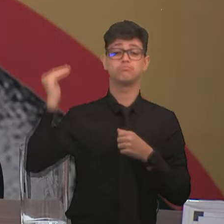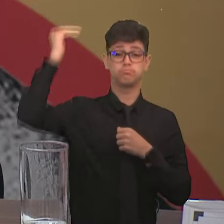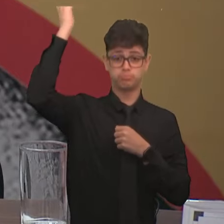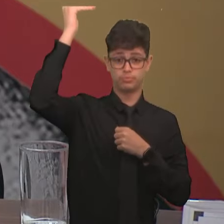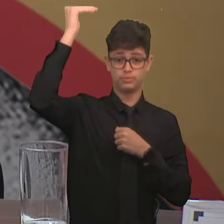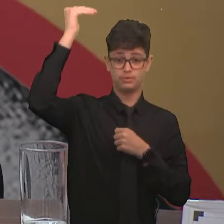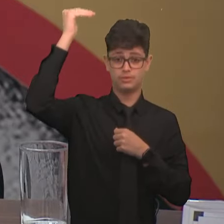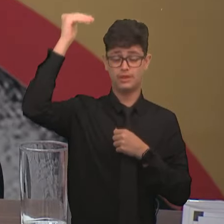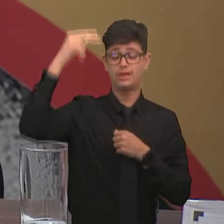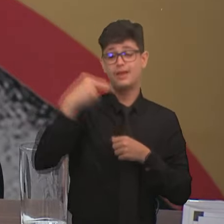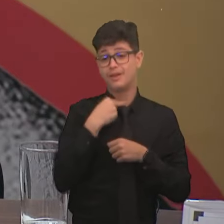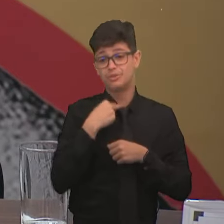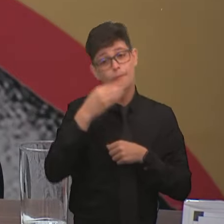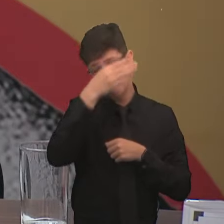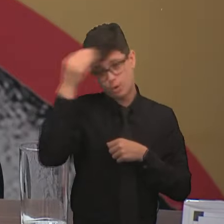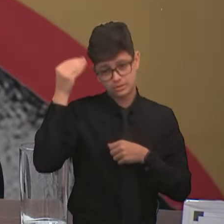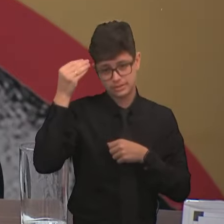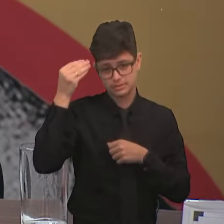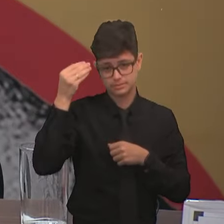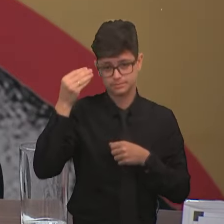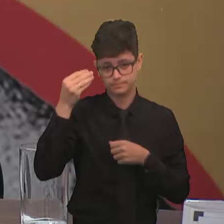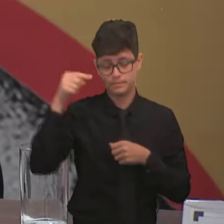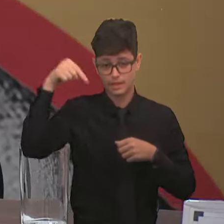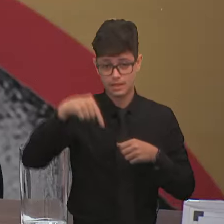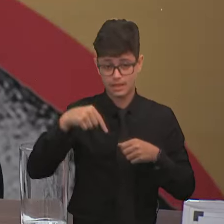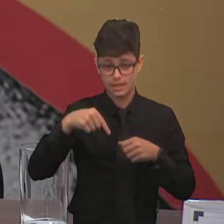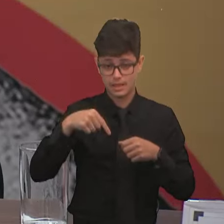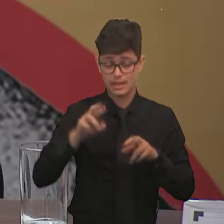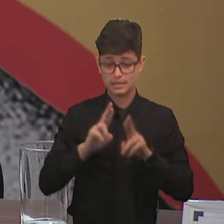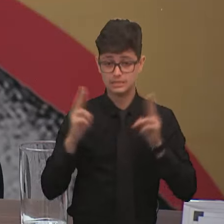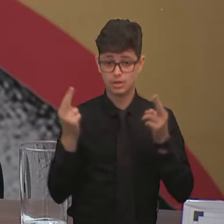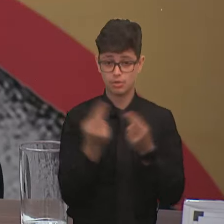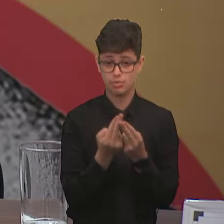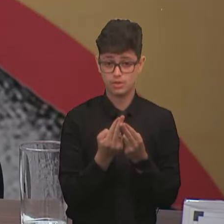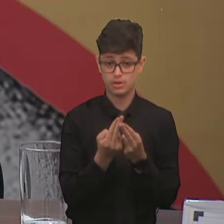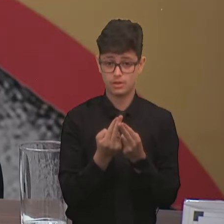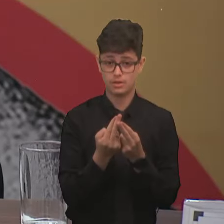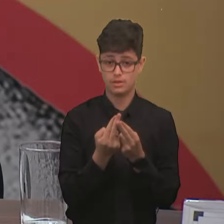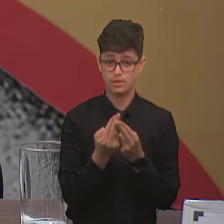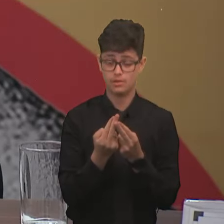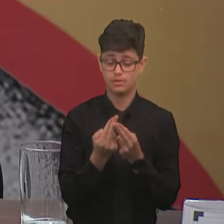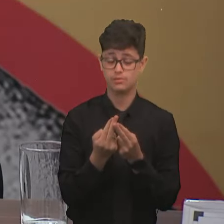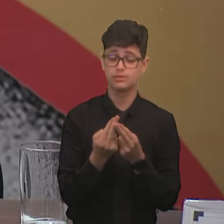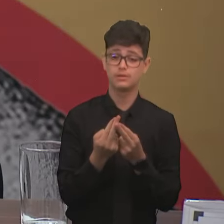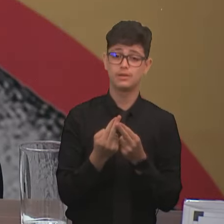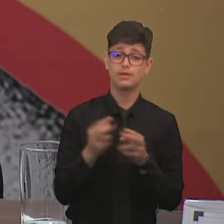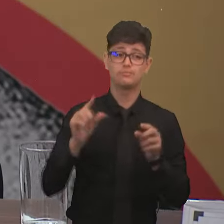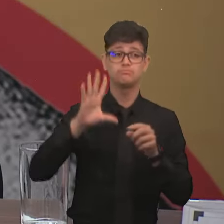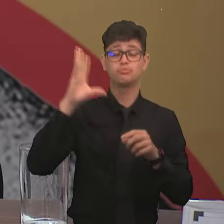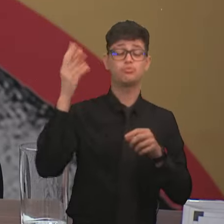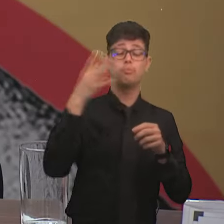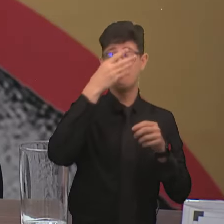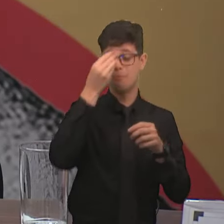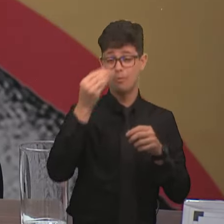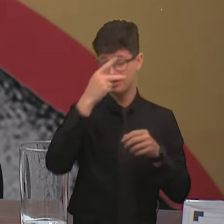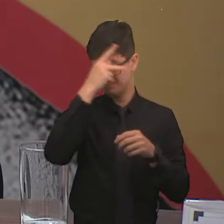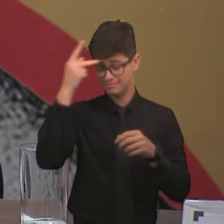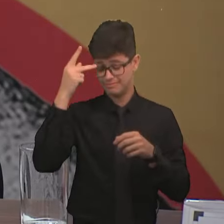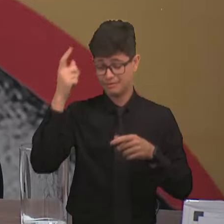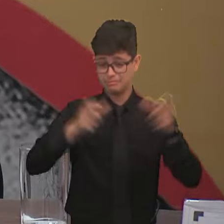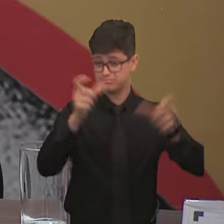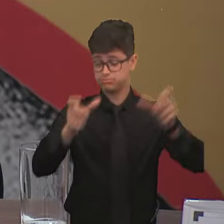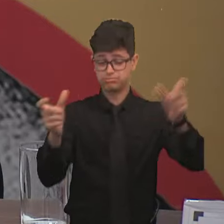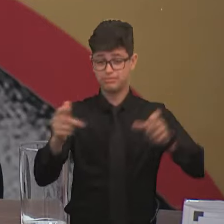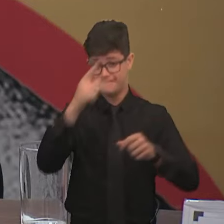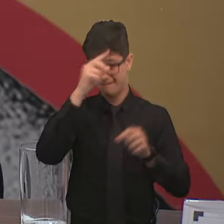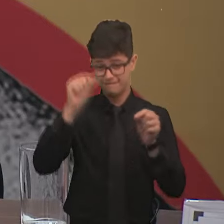de algo que no puede ser olvidado. Esta reunión, entonces, hecha y que resultó en la invasión de los tres